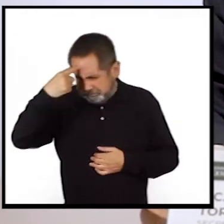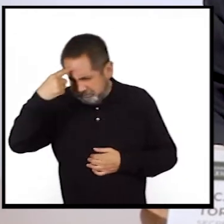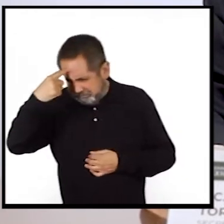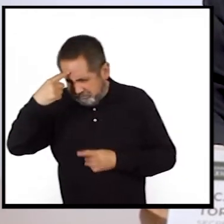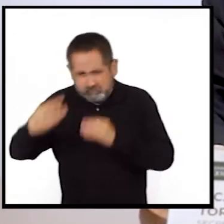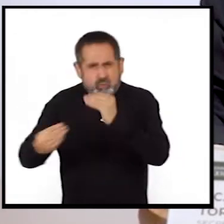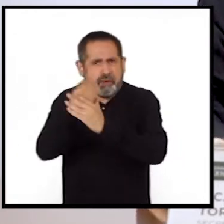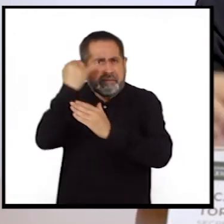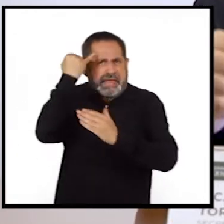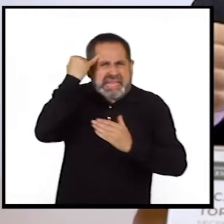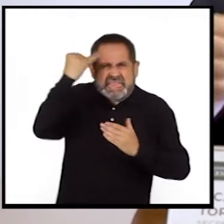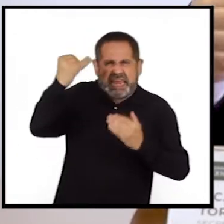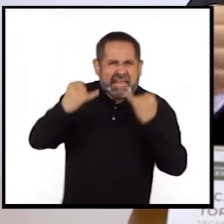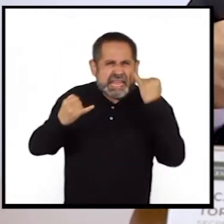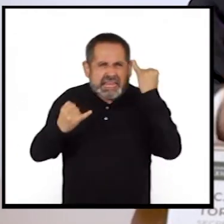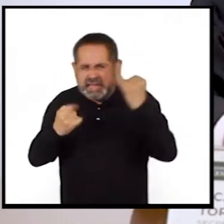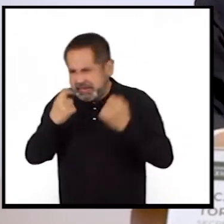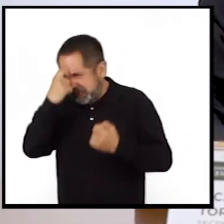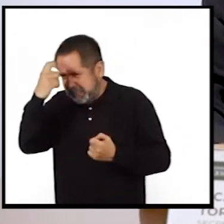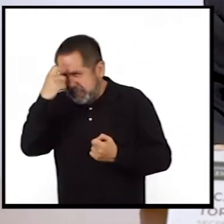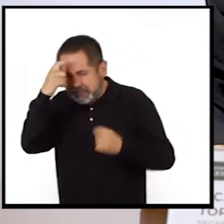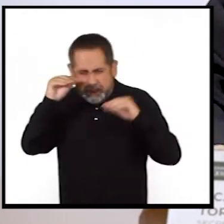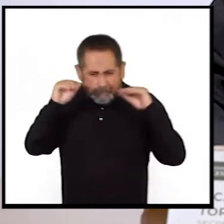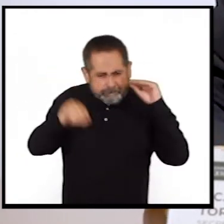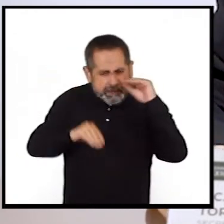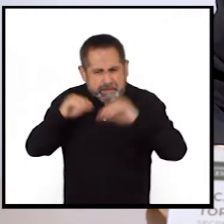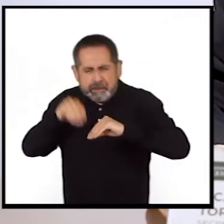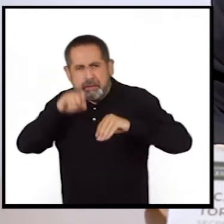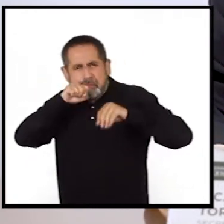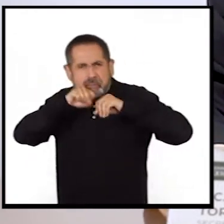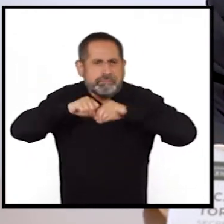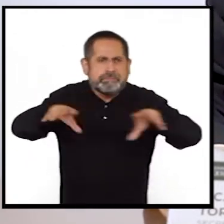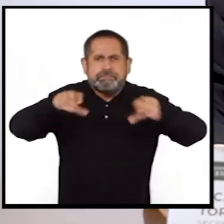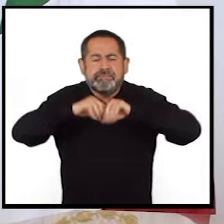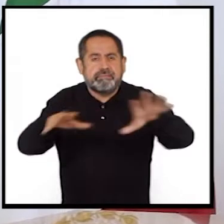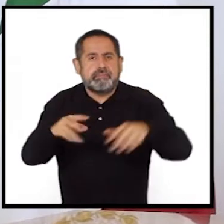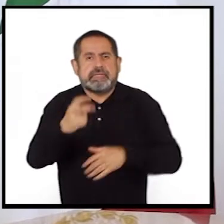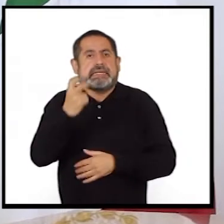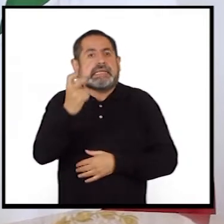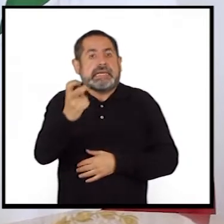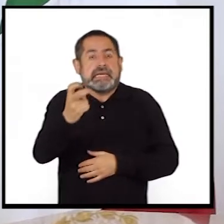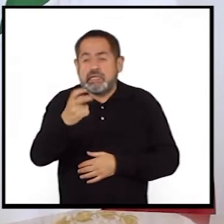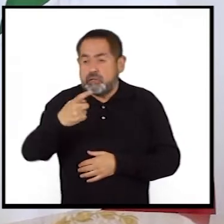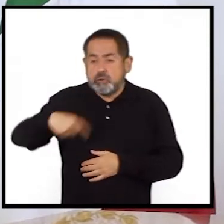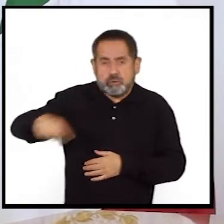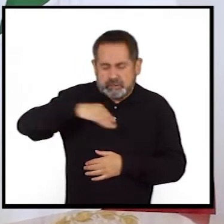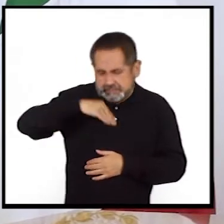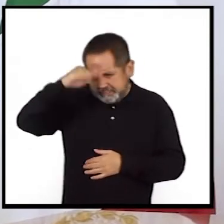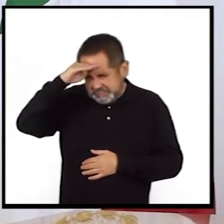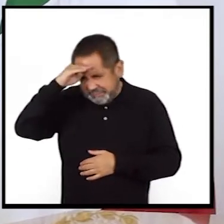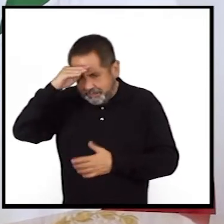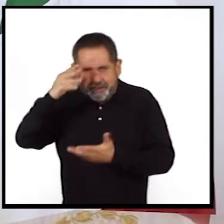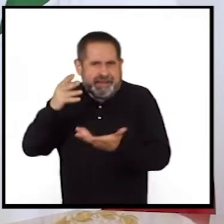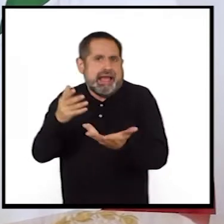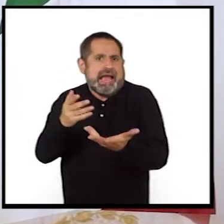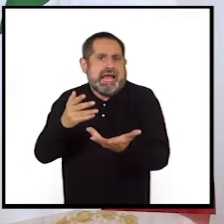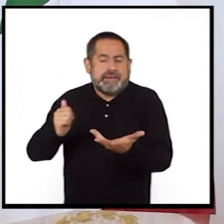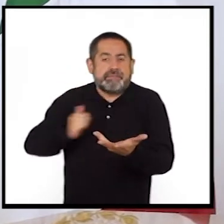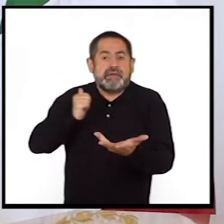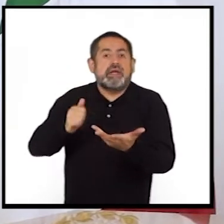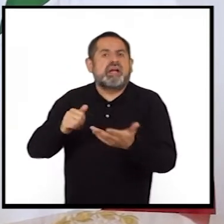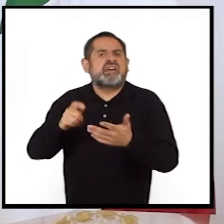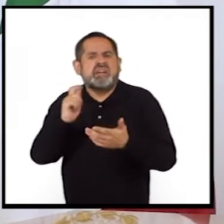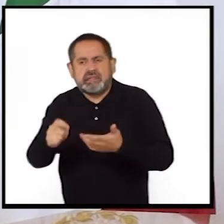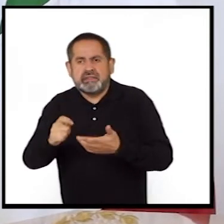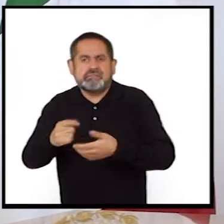respondimos con innovación y creatividad. Es así que, aprovechando